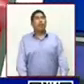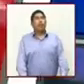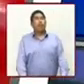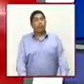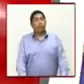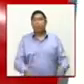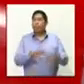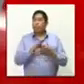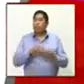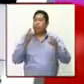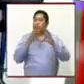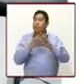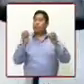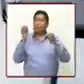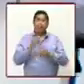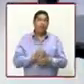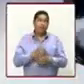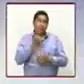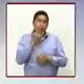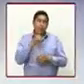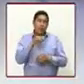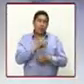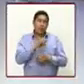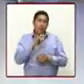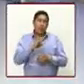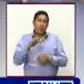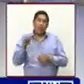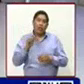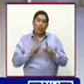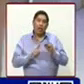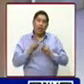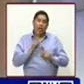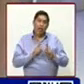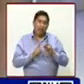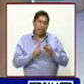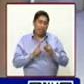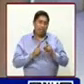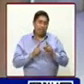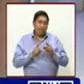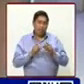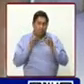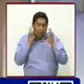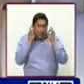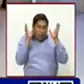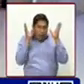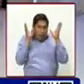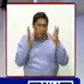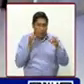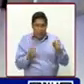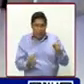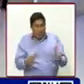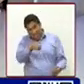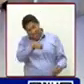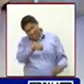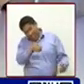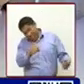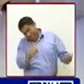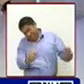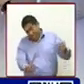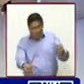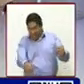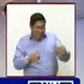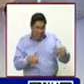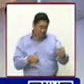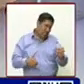Les voy a contar algo acerca del enmascarado, porque en Cochabamba se ha estado hablando de que alguien anda aterrorizando en calles y avenidas en